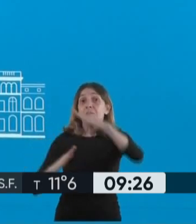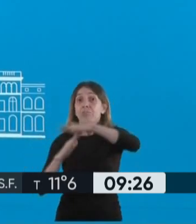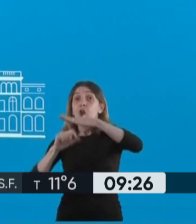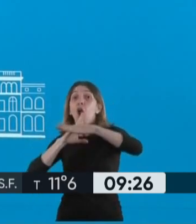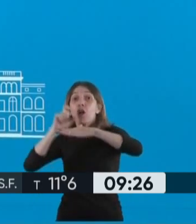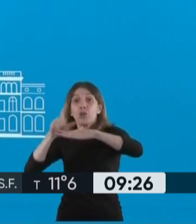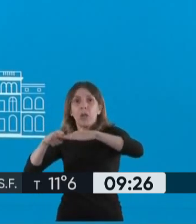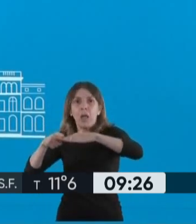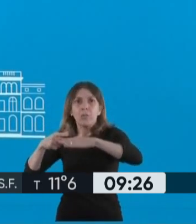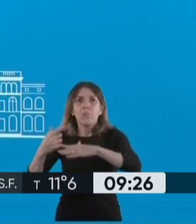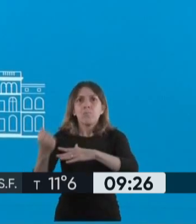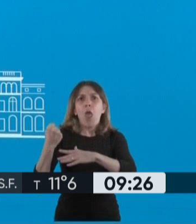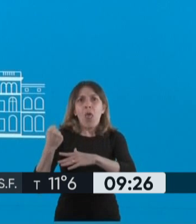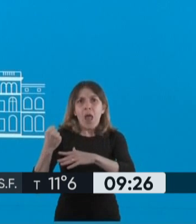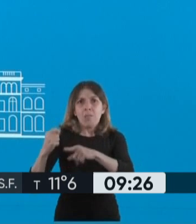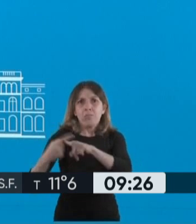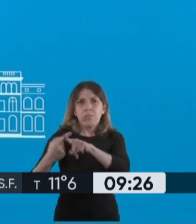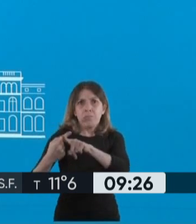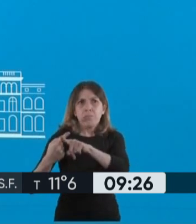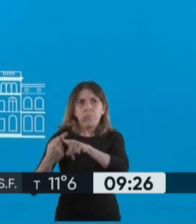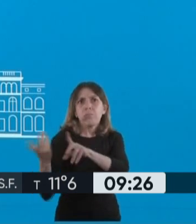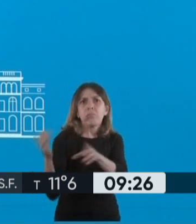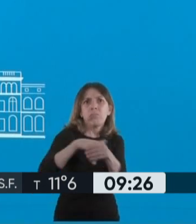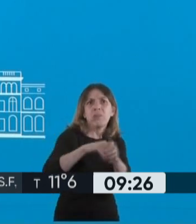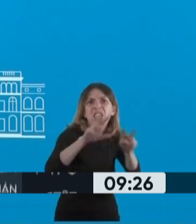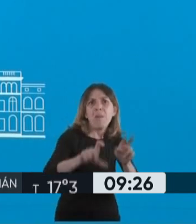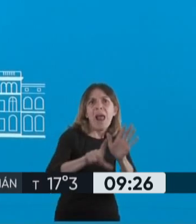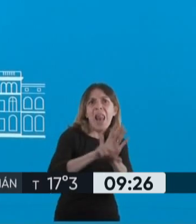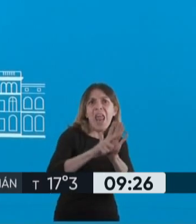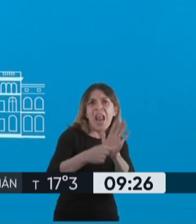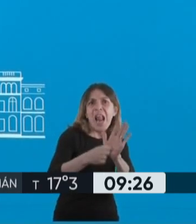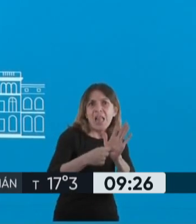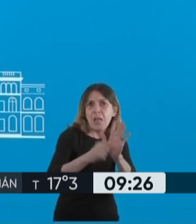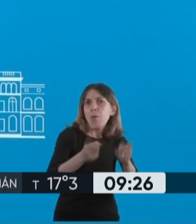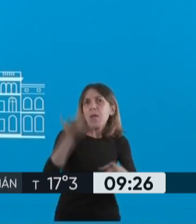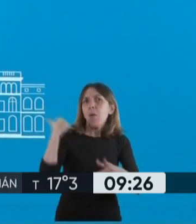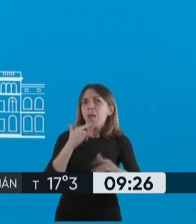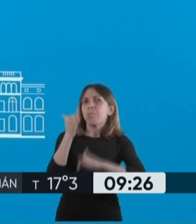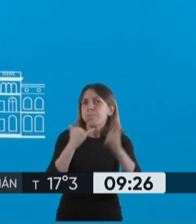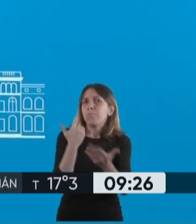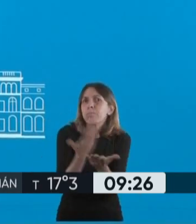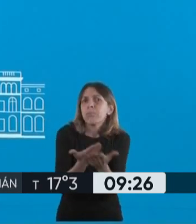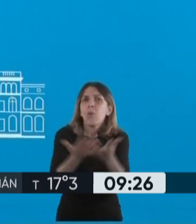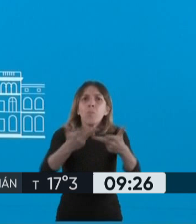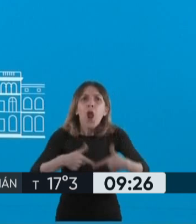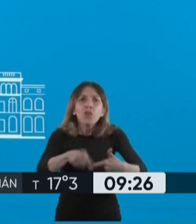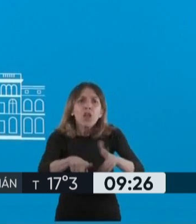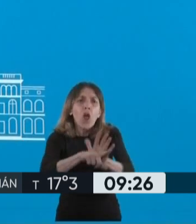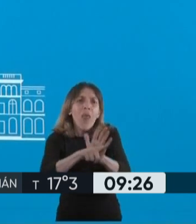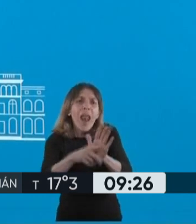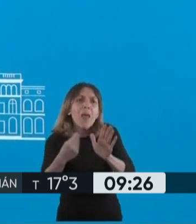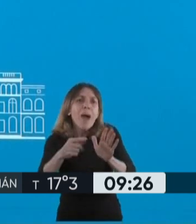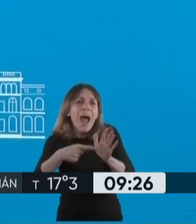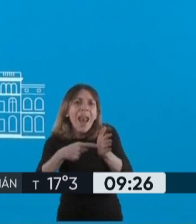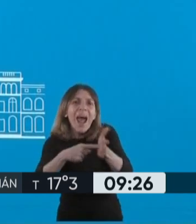en decisiones que son del Poder Legislativo fue claramente expresado aquí mismo cuando presentamos el proyecto de ley para